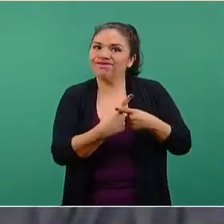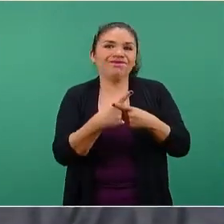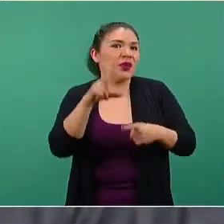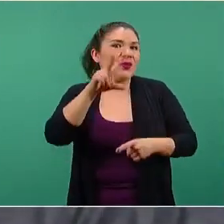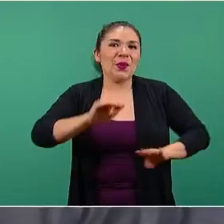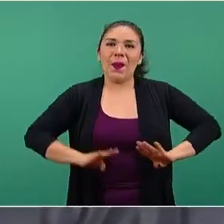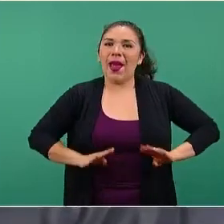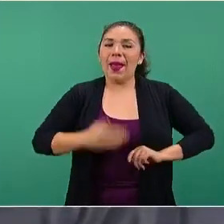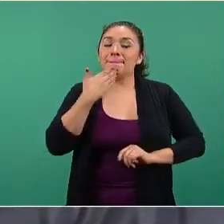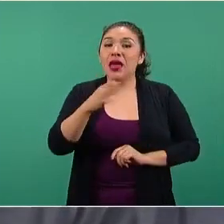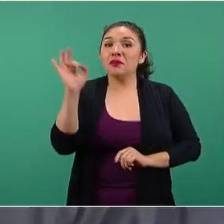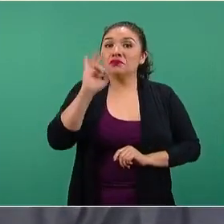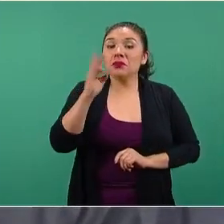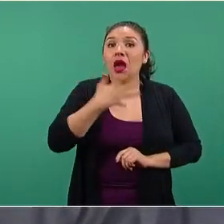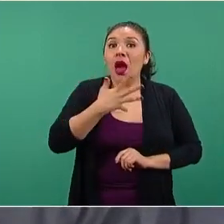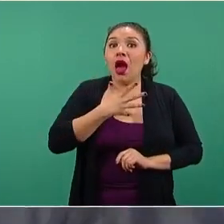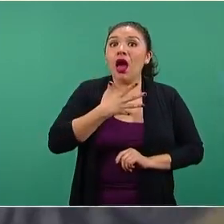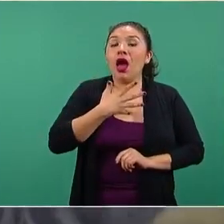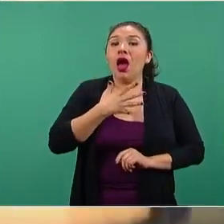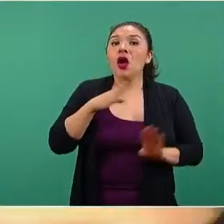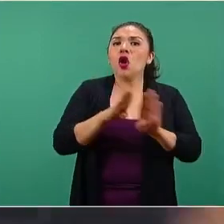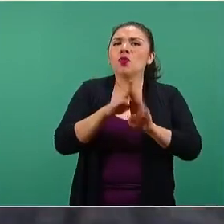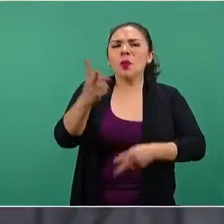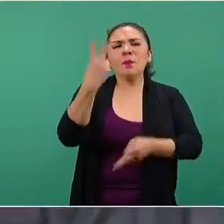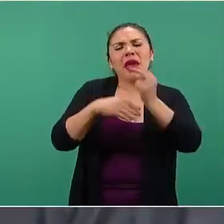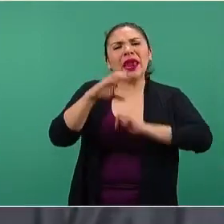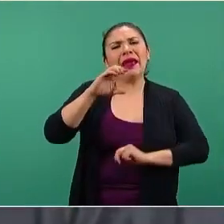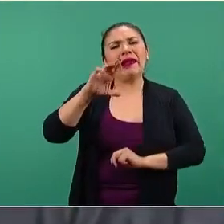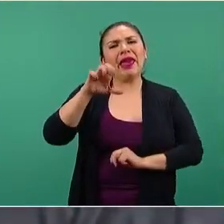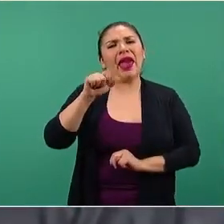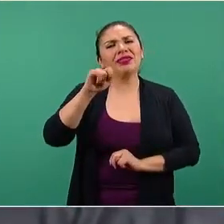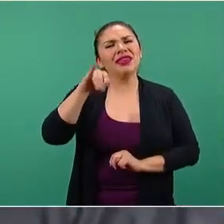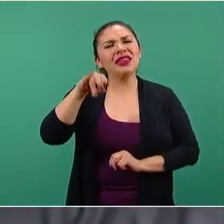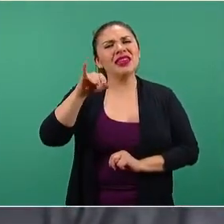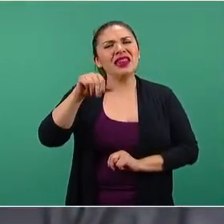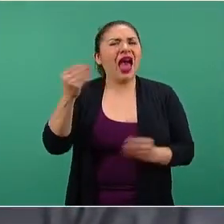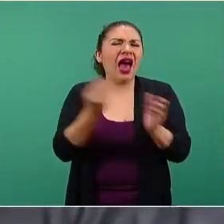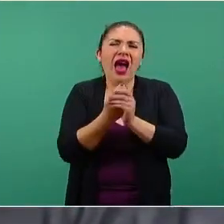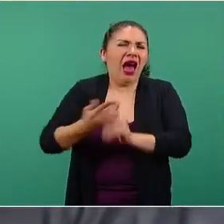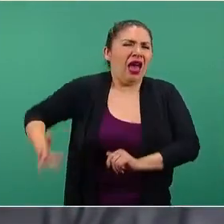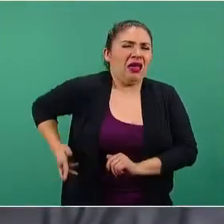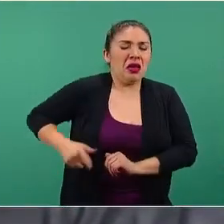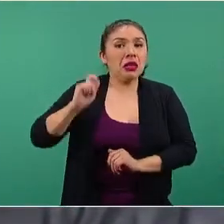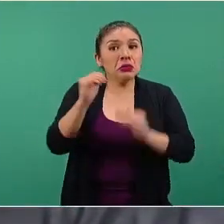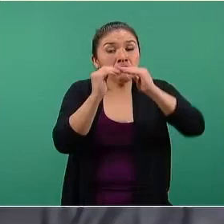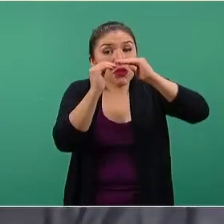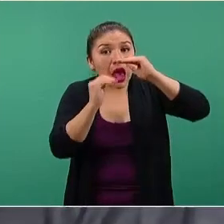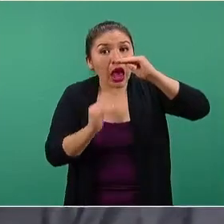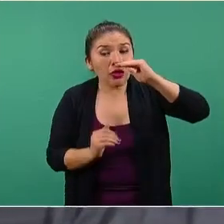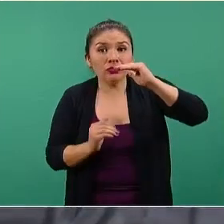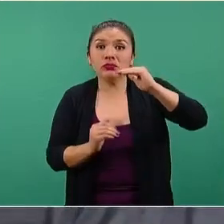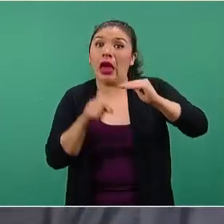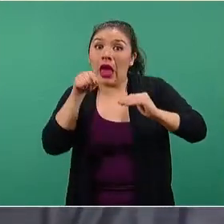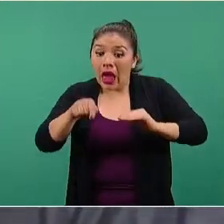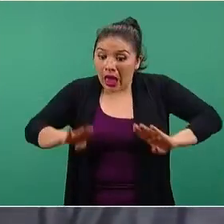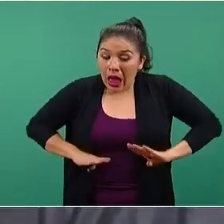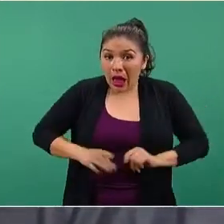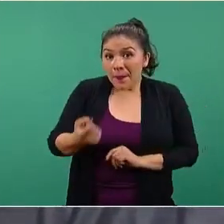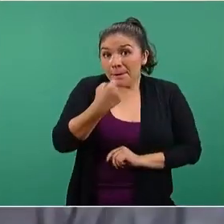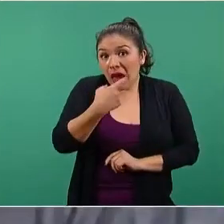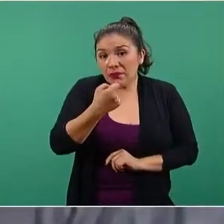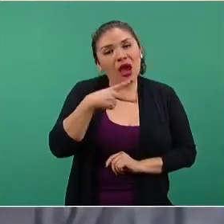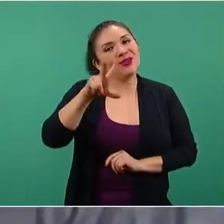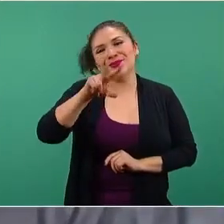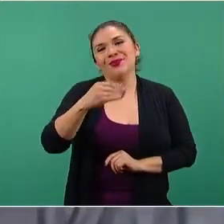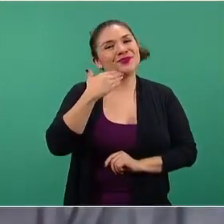tienen una tasa de aclaramiento de creatinina baja no se indica o se contraindica el